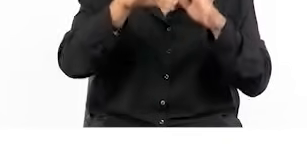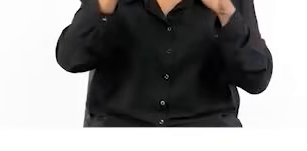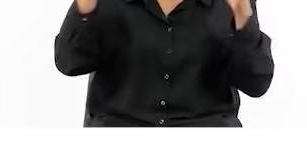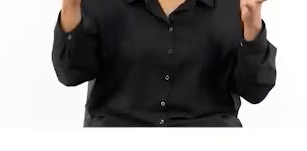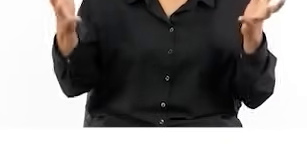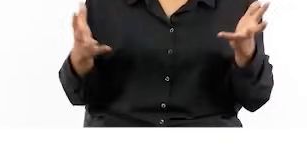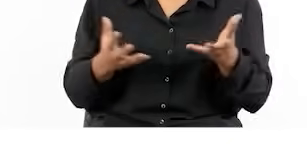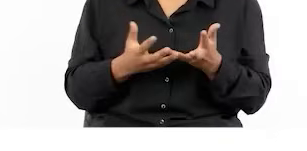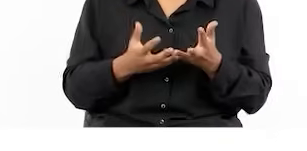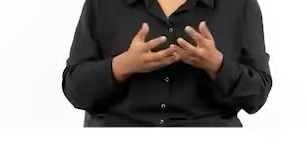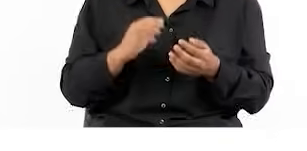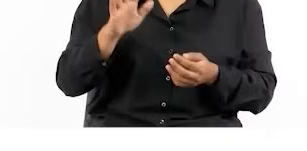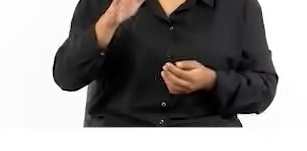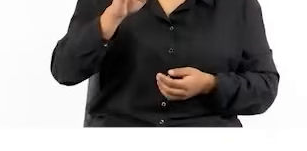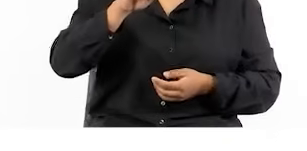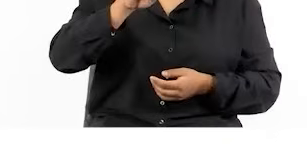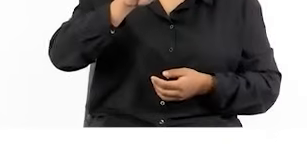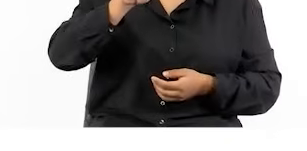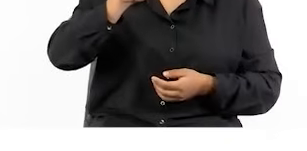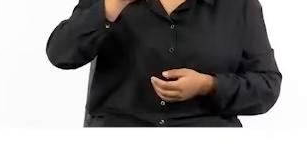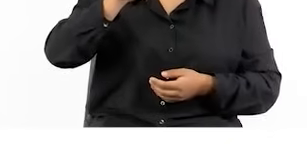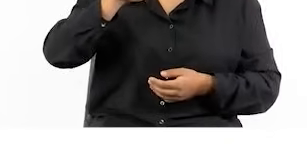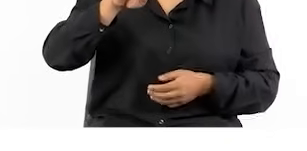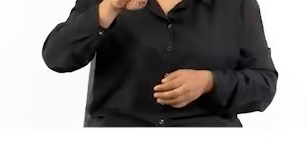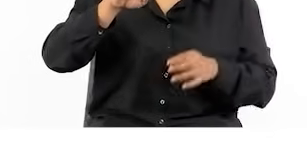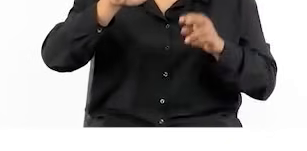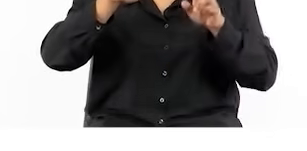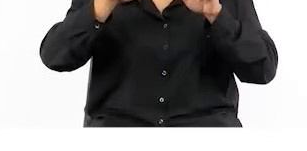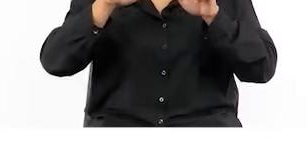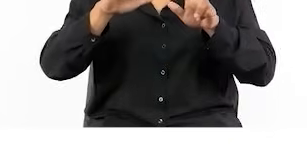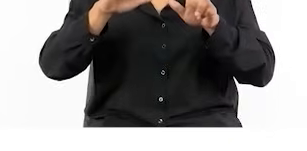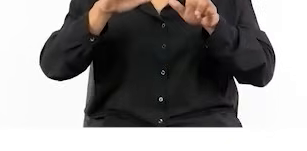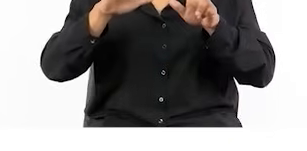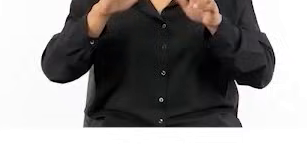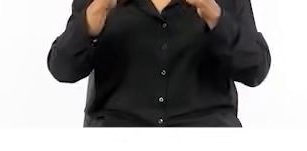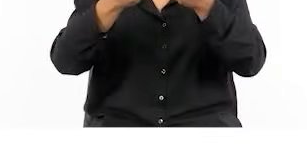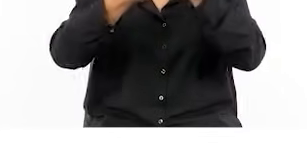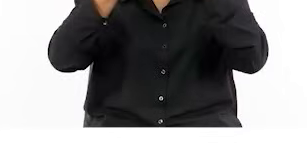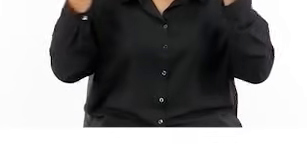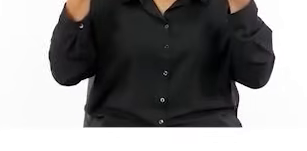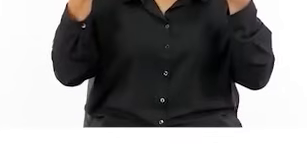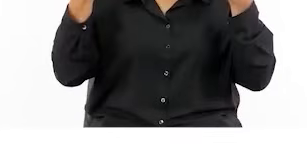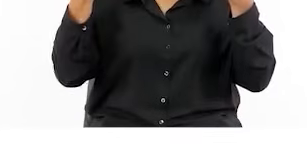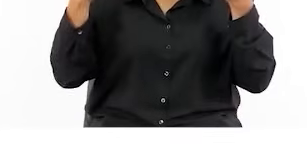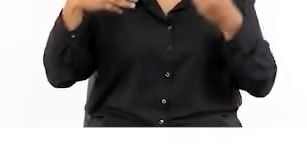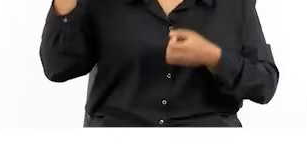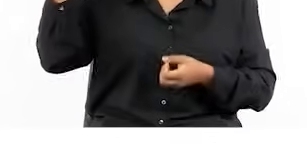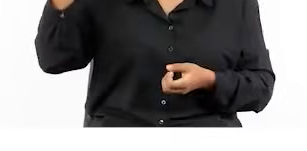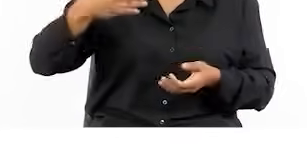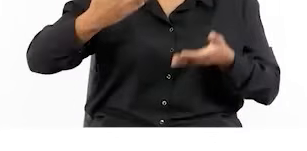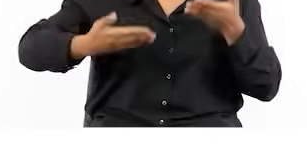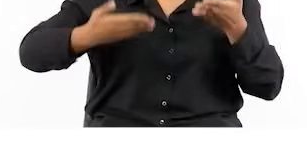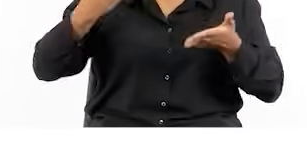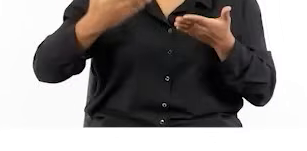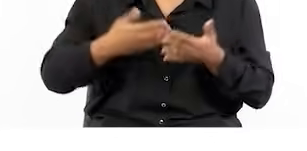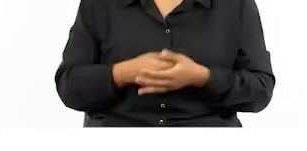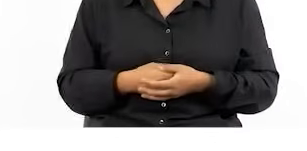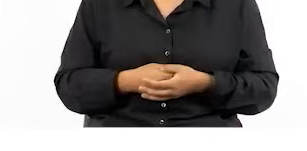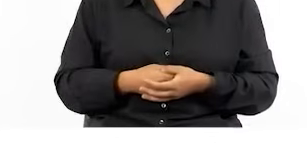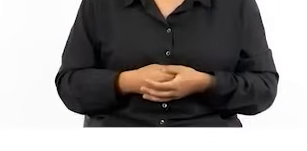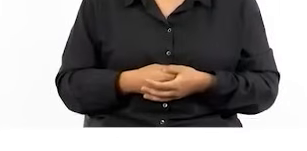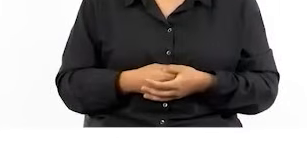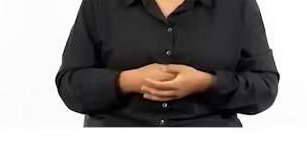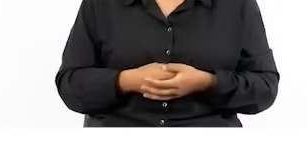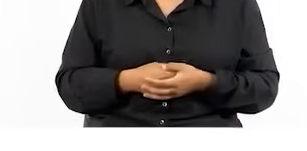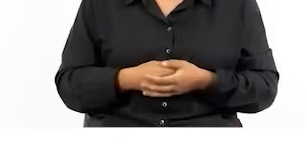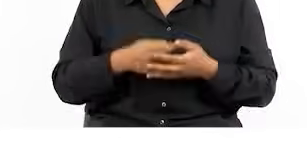edad de la escala del tiempo geológico, corresponde entre los 248 a los 66 millones de